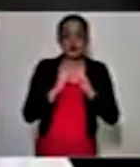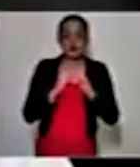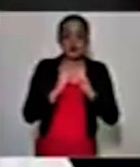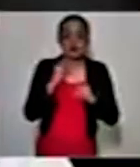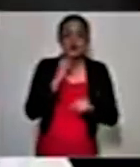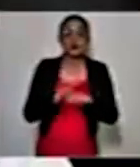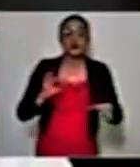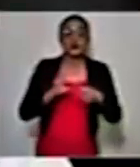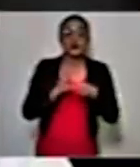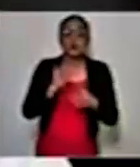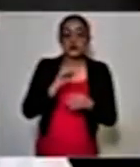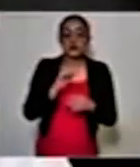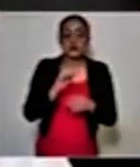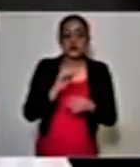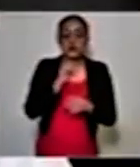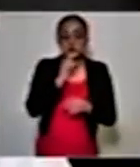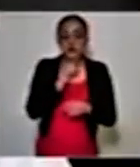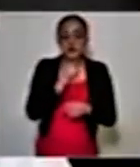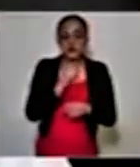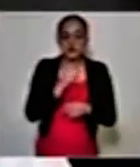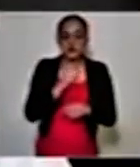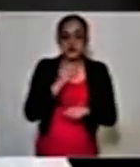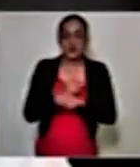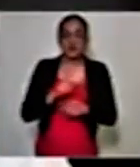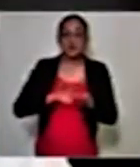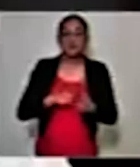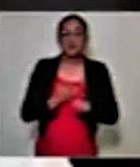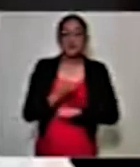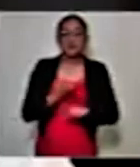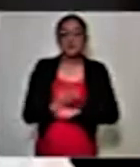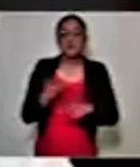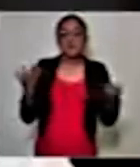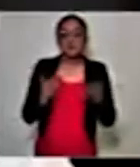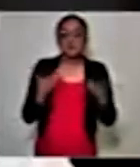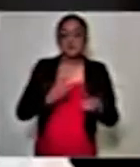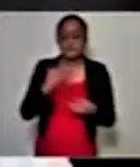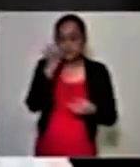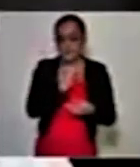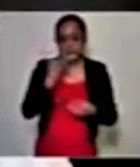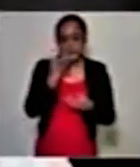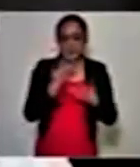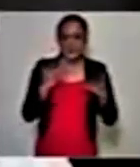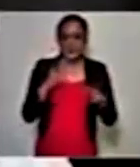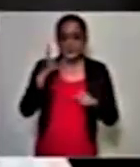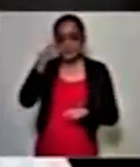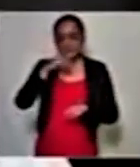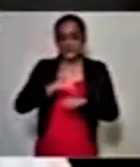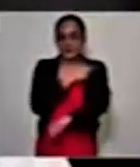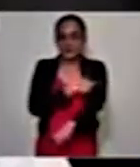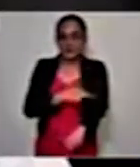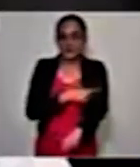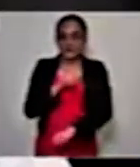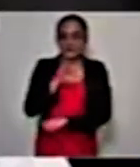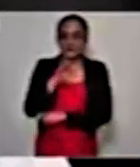con las brigadas del DIF, Secretaría de Infraestructura, Secretaría del Bienestar y el contratista, se tienen revisadas y programadas para su reparación